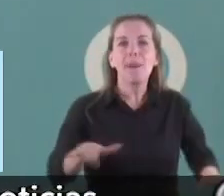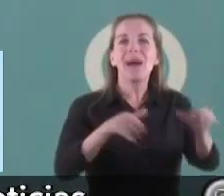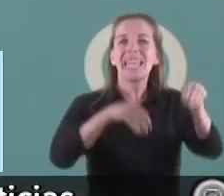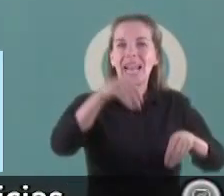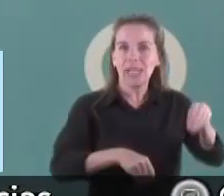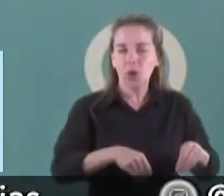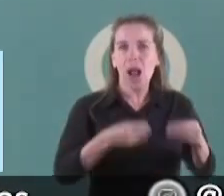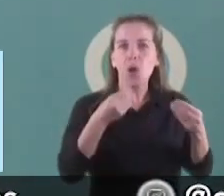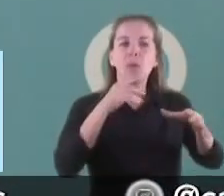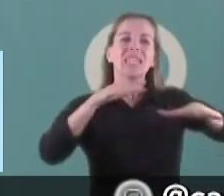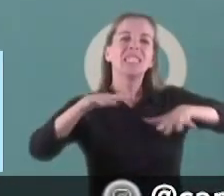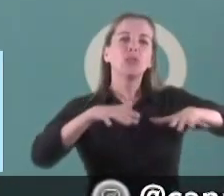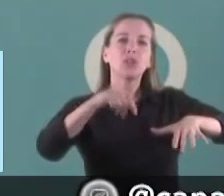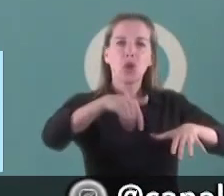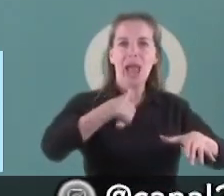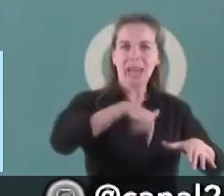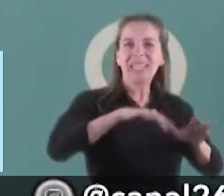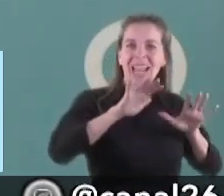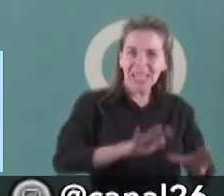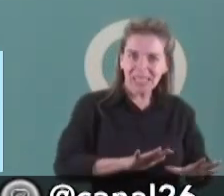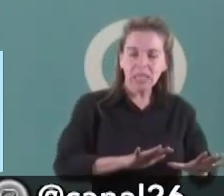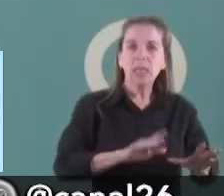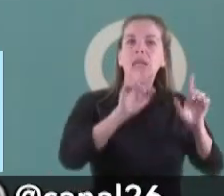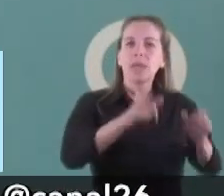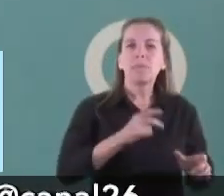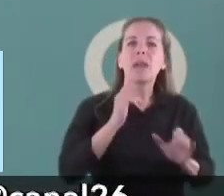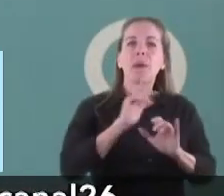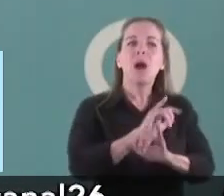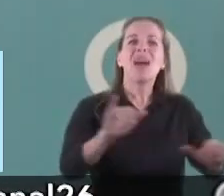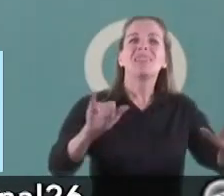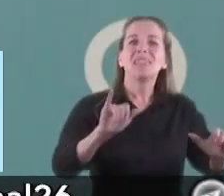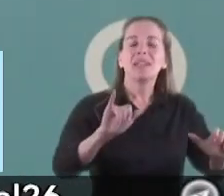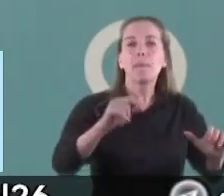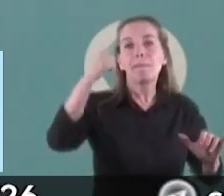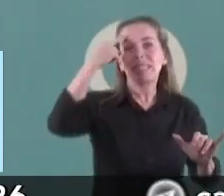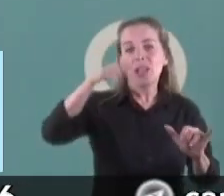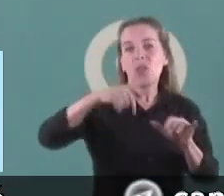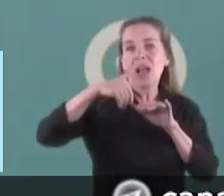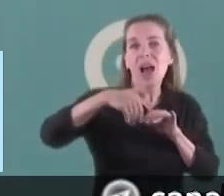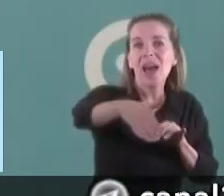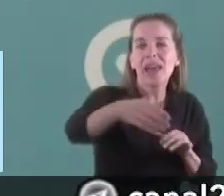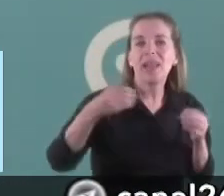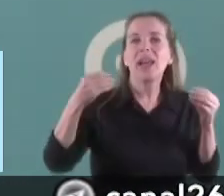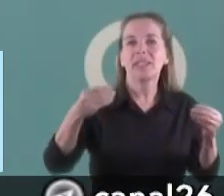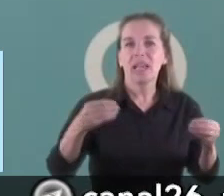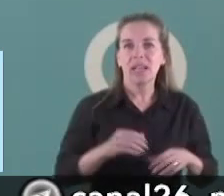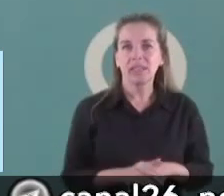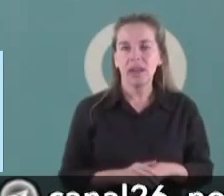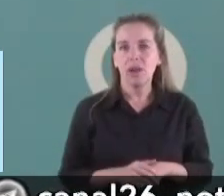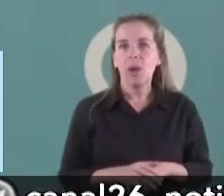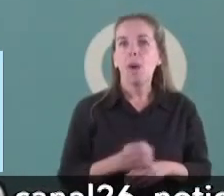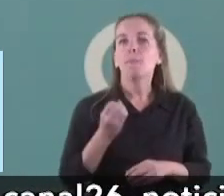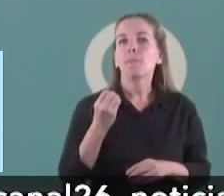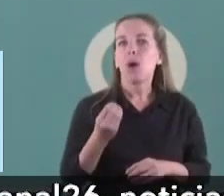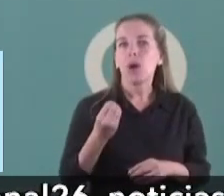pasando hoy en nuestro país y también le vamos a contar a los argentinos qué es lo que pensamos de aquí para adelante porque nosotros